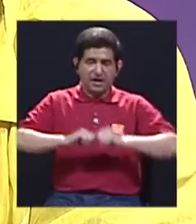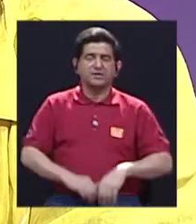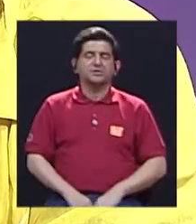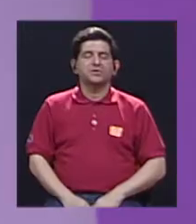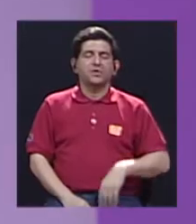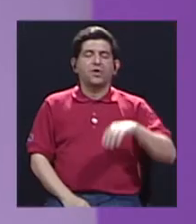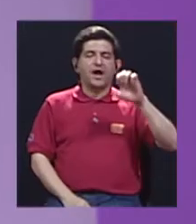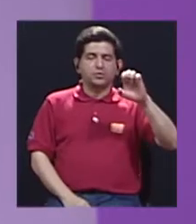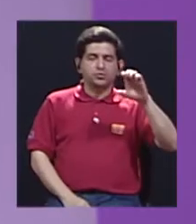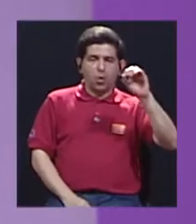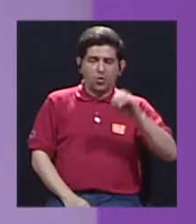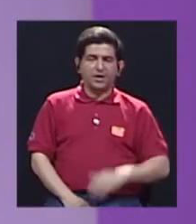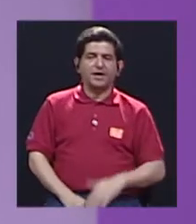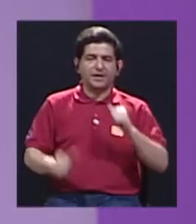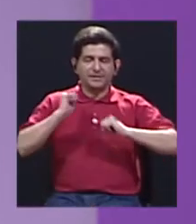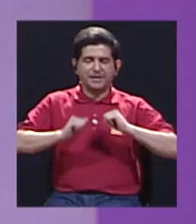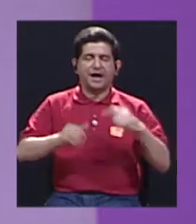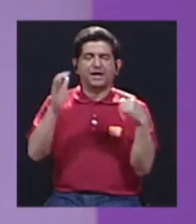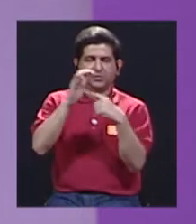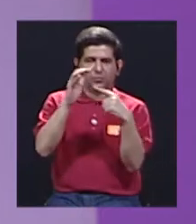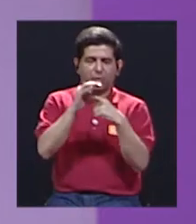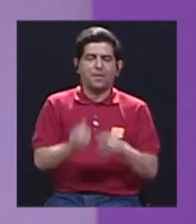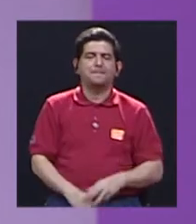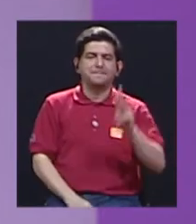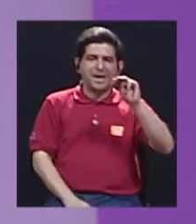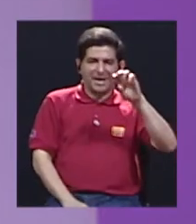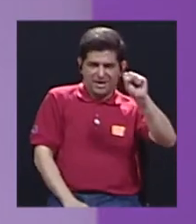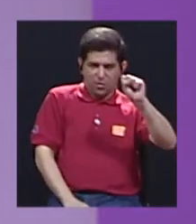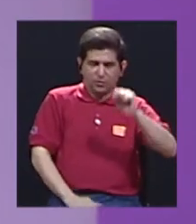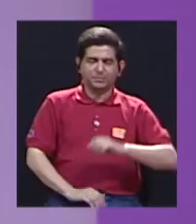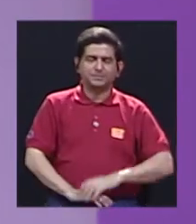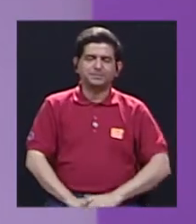norteamericano y el teatro popular mélico salazar